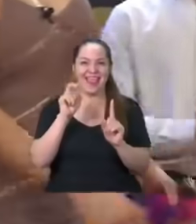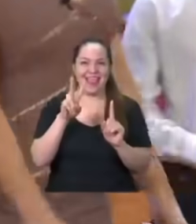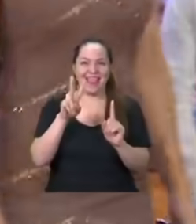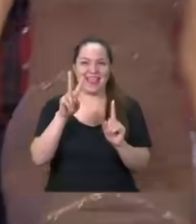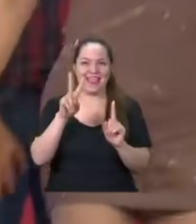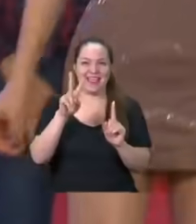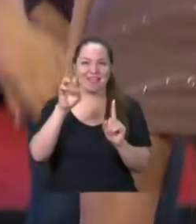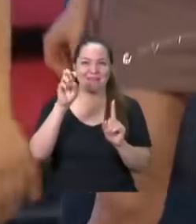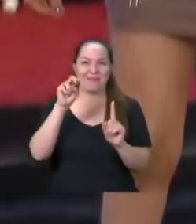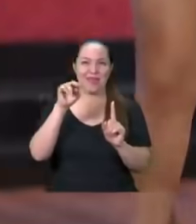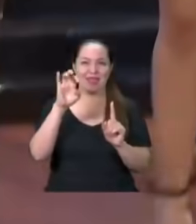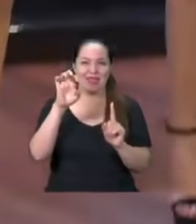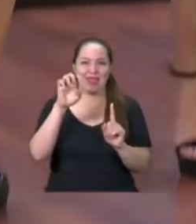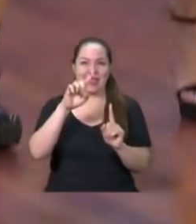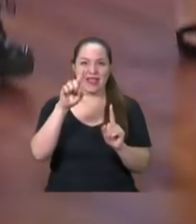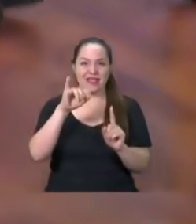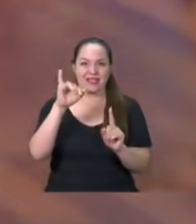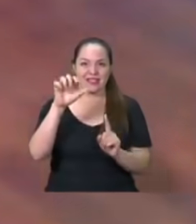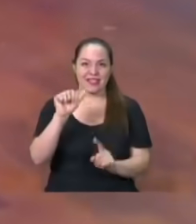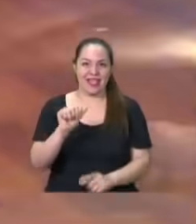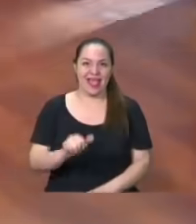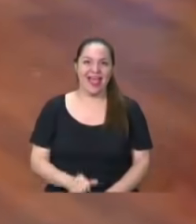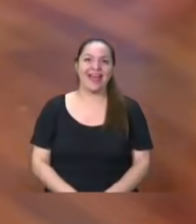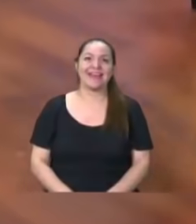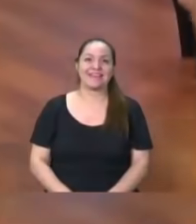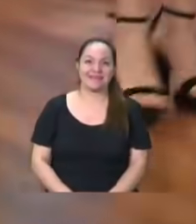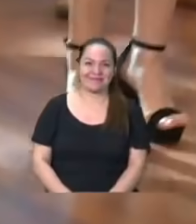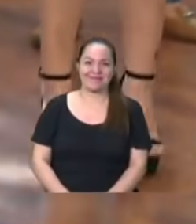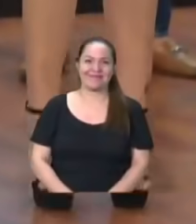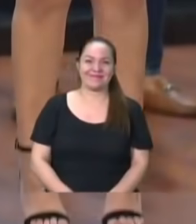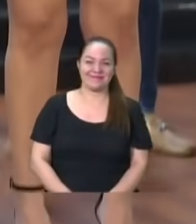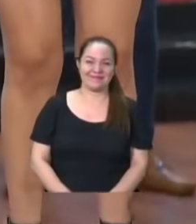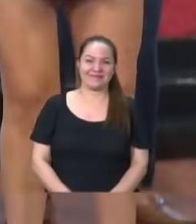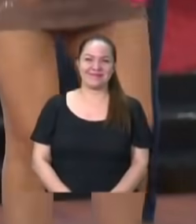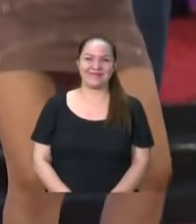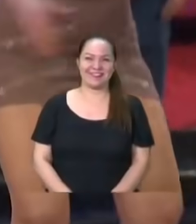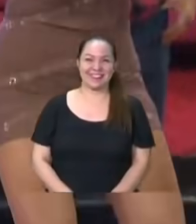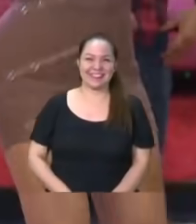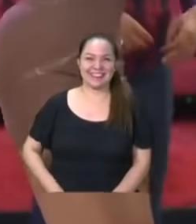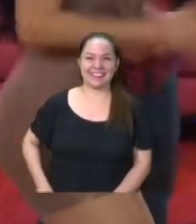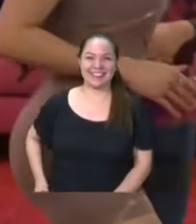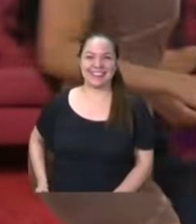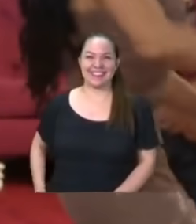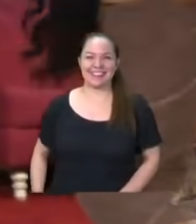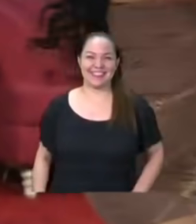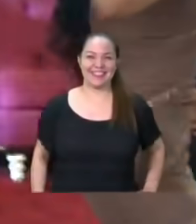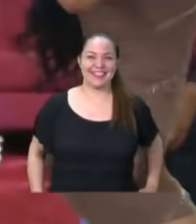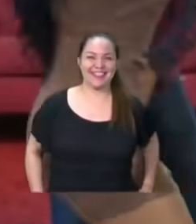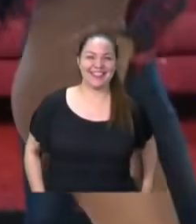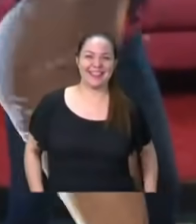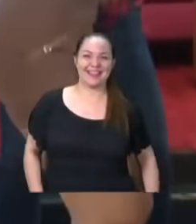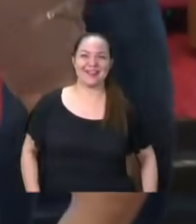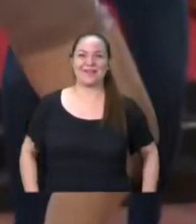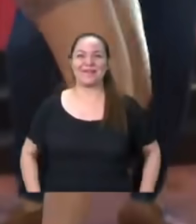Ella es Venecia. Que baile, que baile. No importa, aunque esté en Italia.